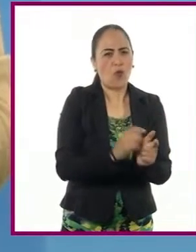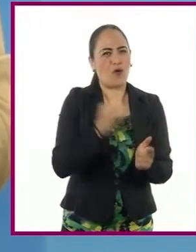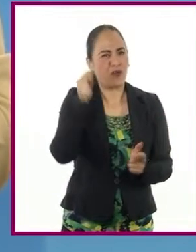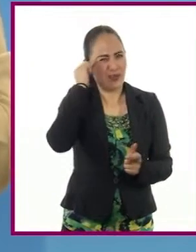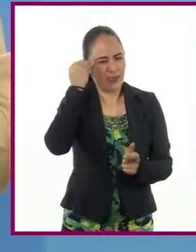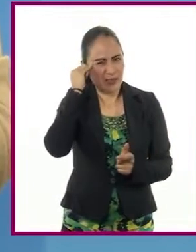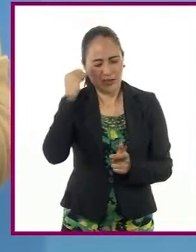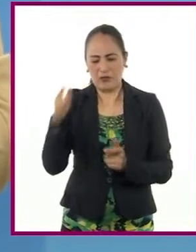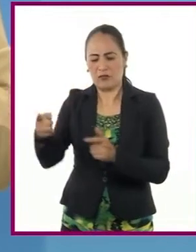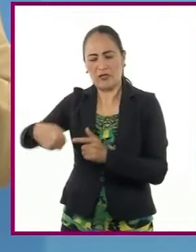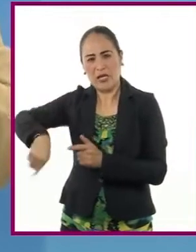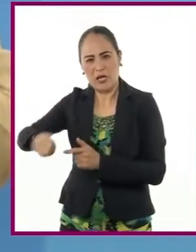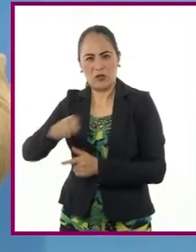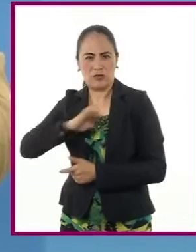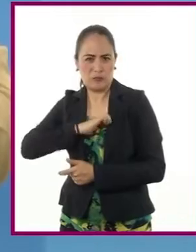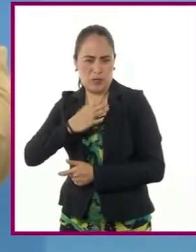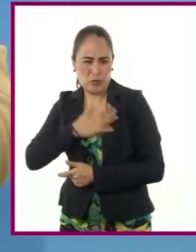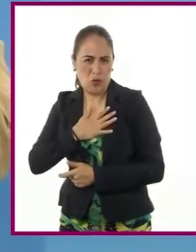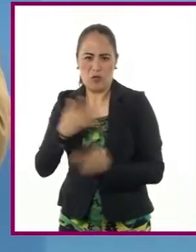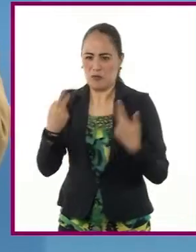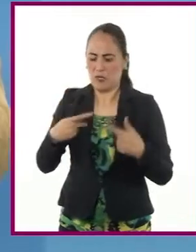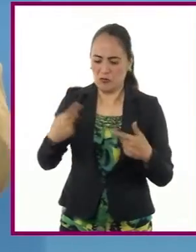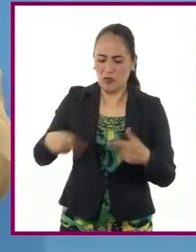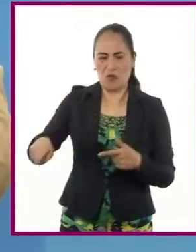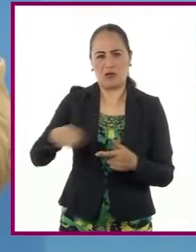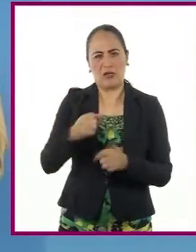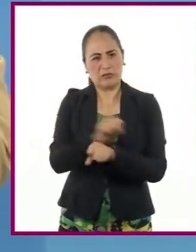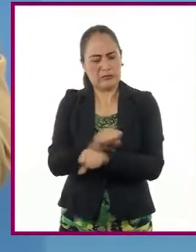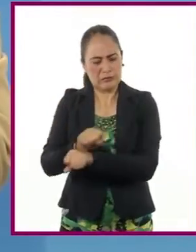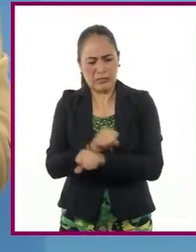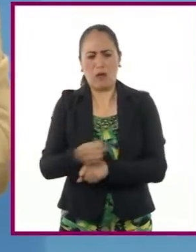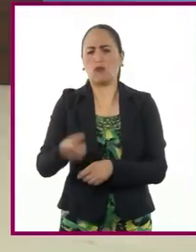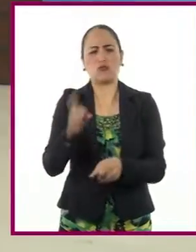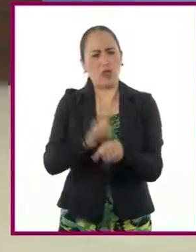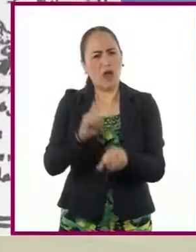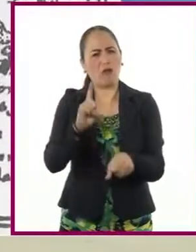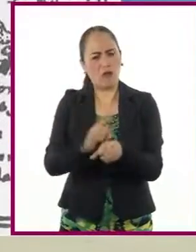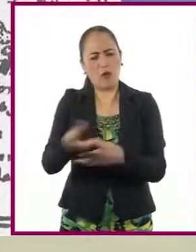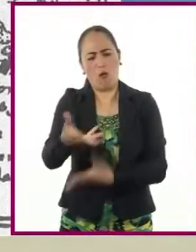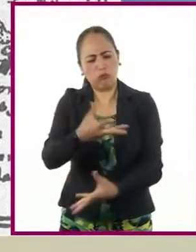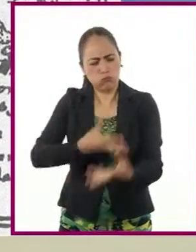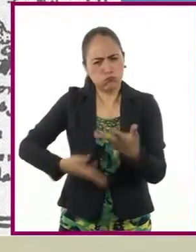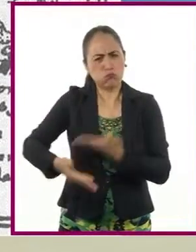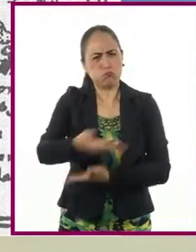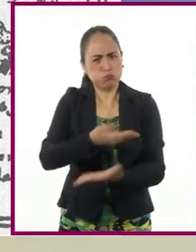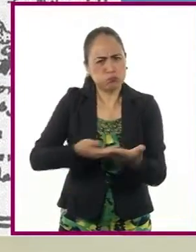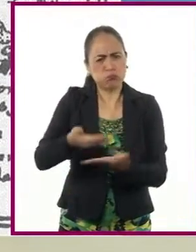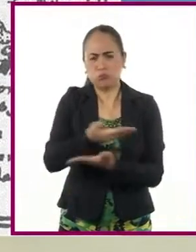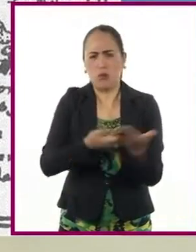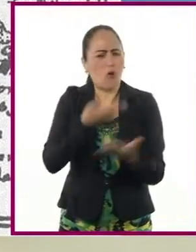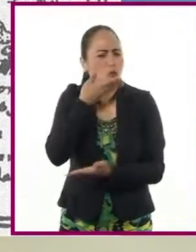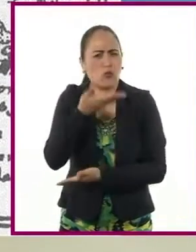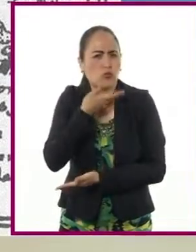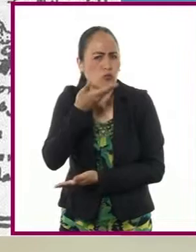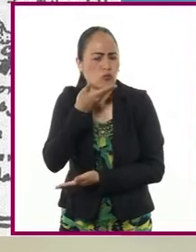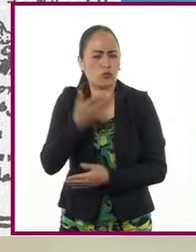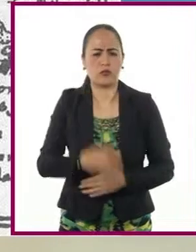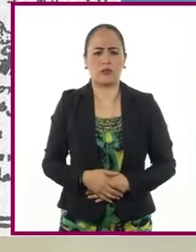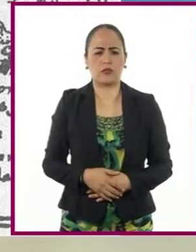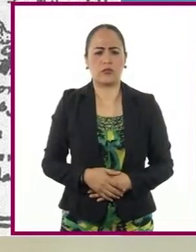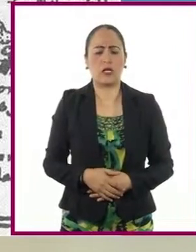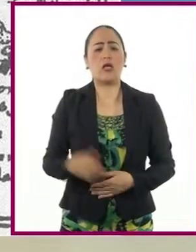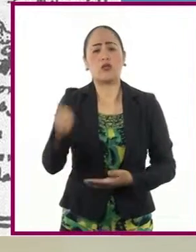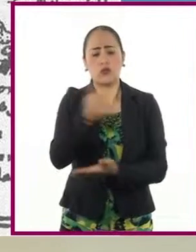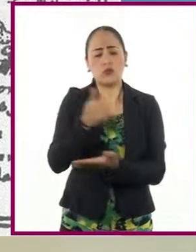y esclavos africanos convivían de manera cotidiana. Para gobernar las ciudades, villas de